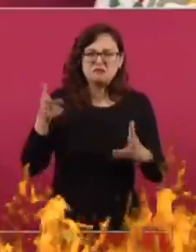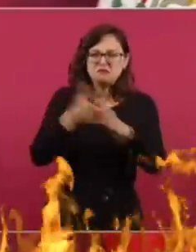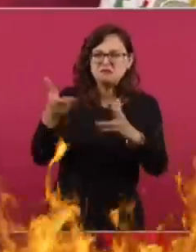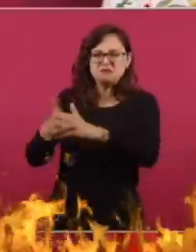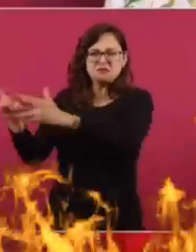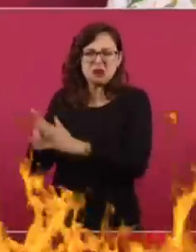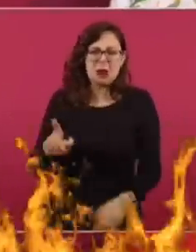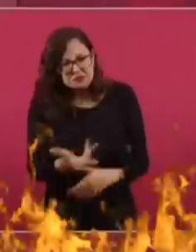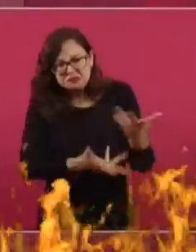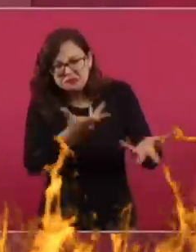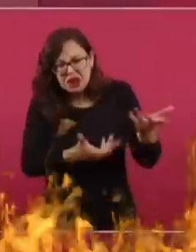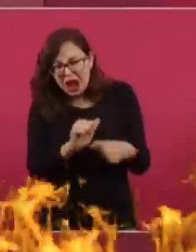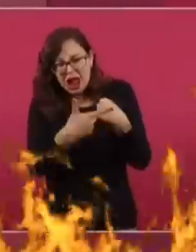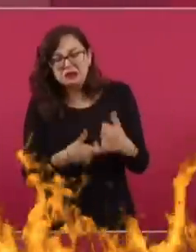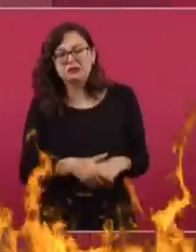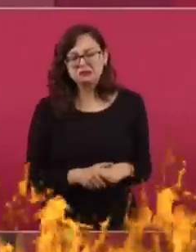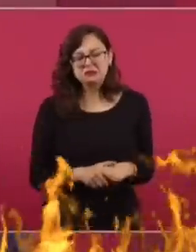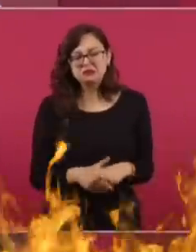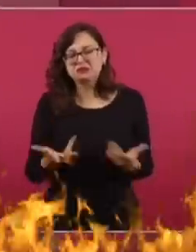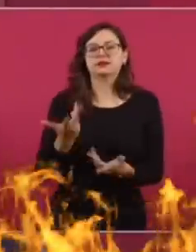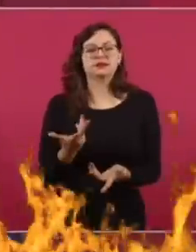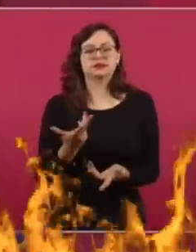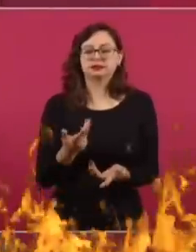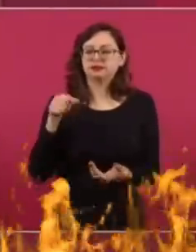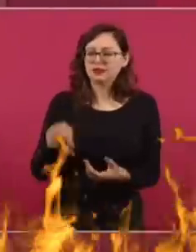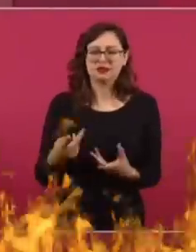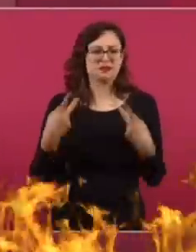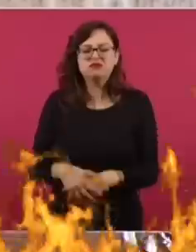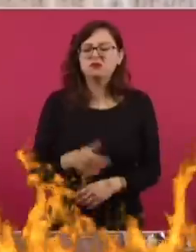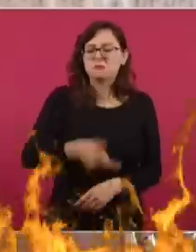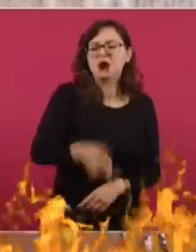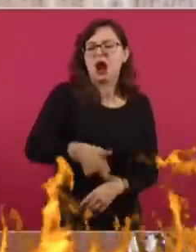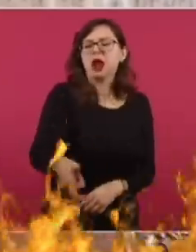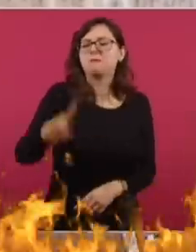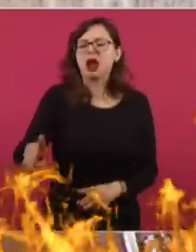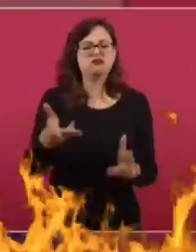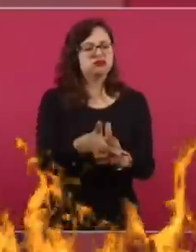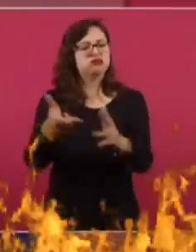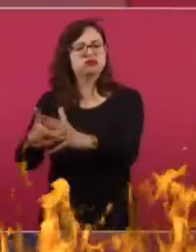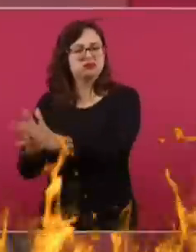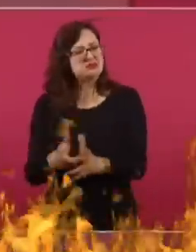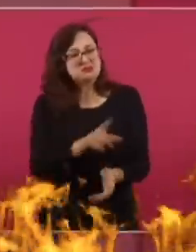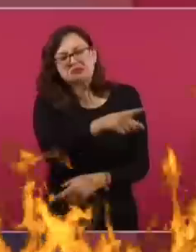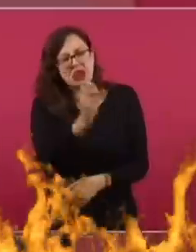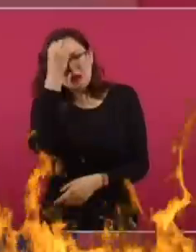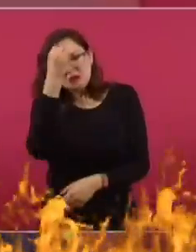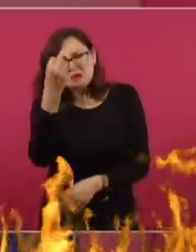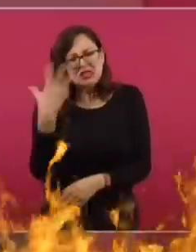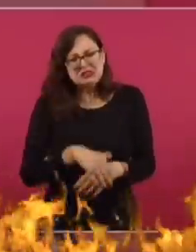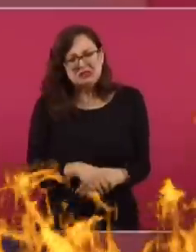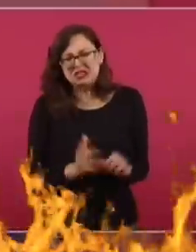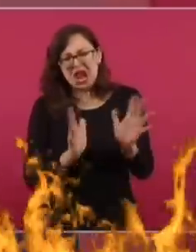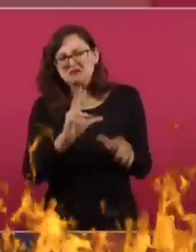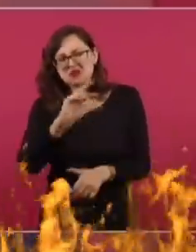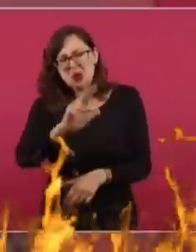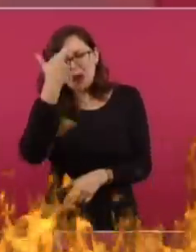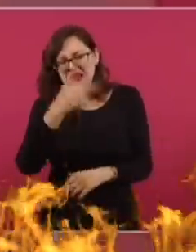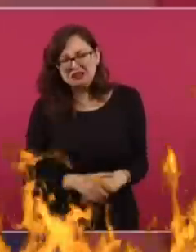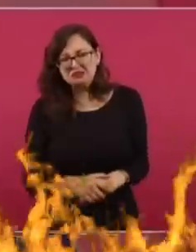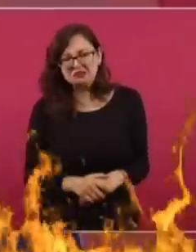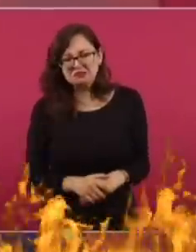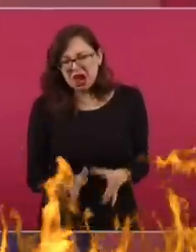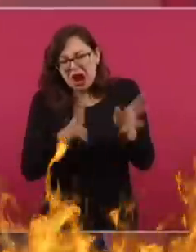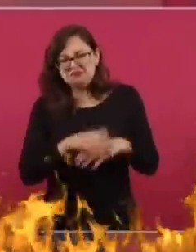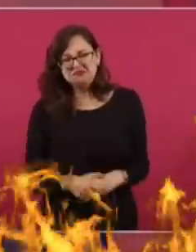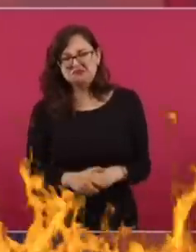aplicada en mátalos en caliente como creció en méxico el número de masacres todo eso se les olvida incluso